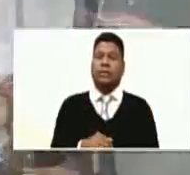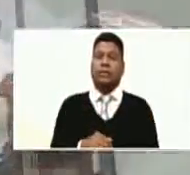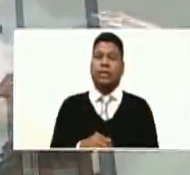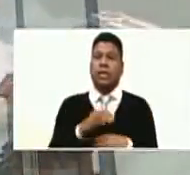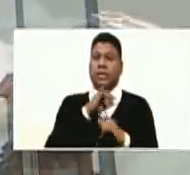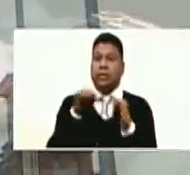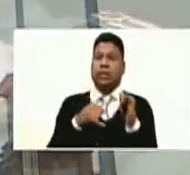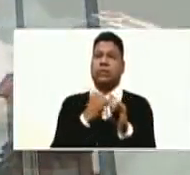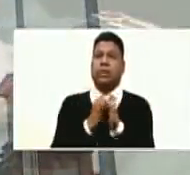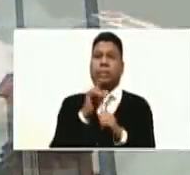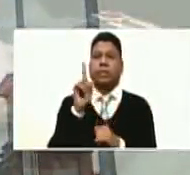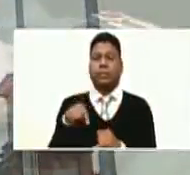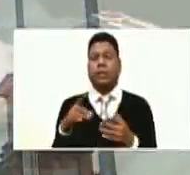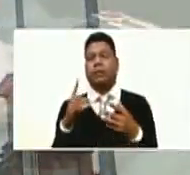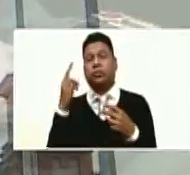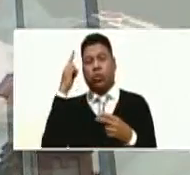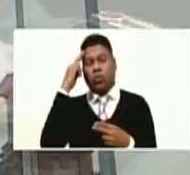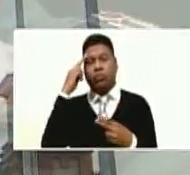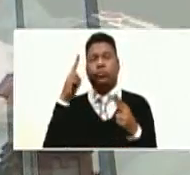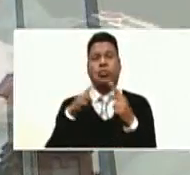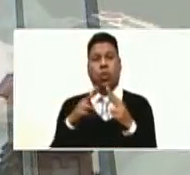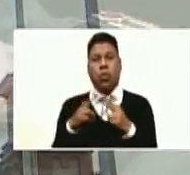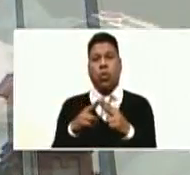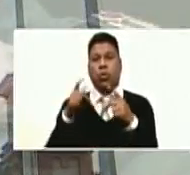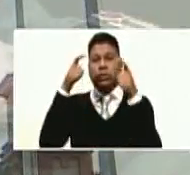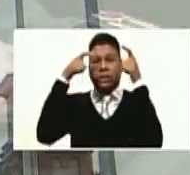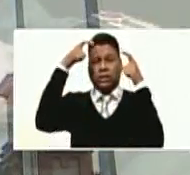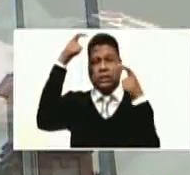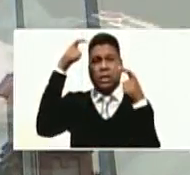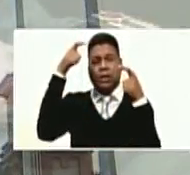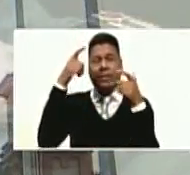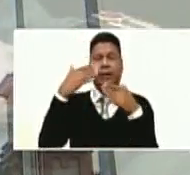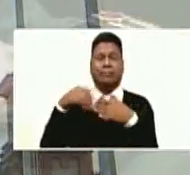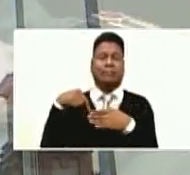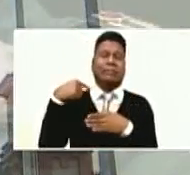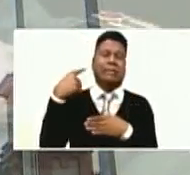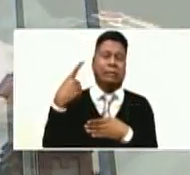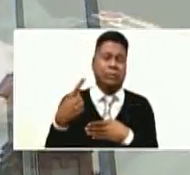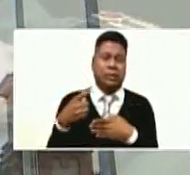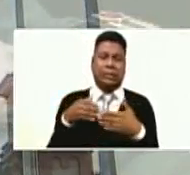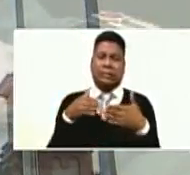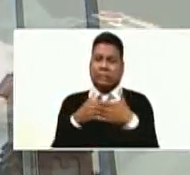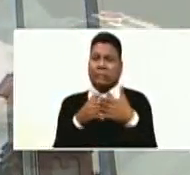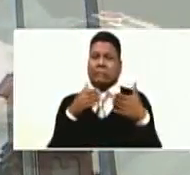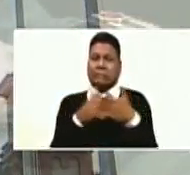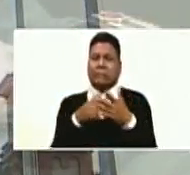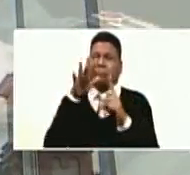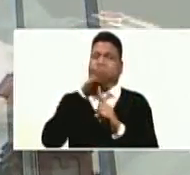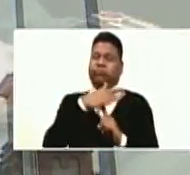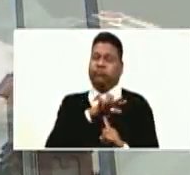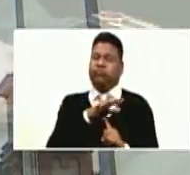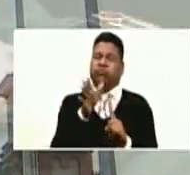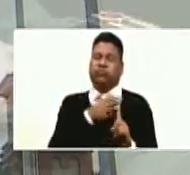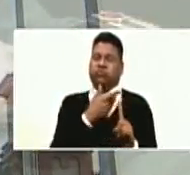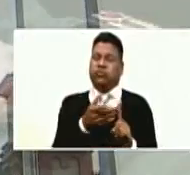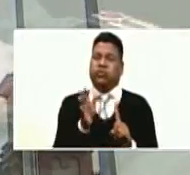internacional, conociendo él que vendrían ataques más duros una vez que él se fuera físicamente de